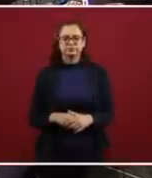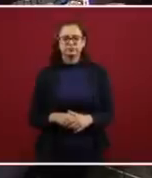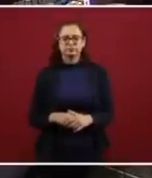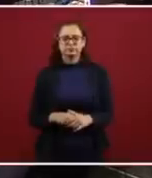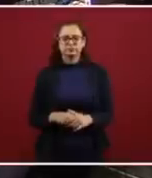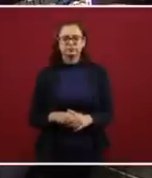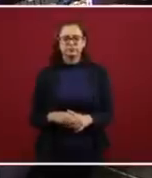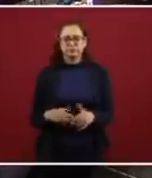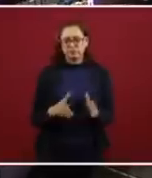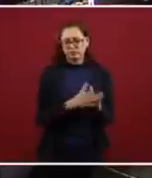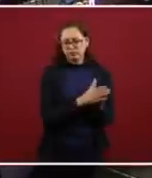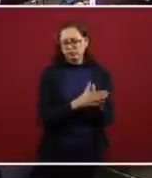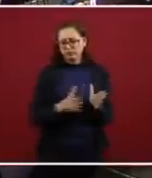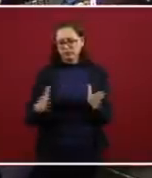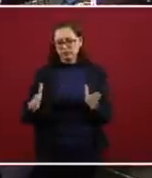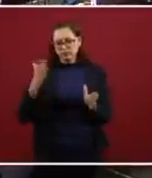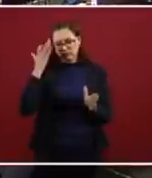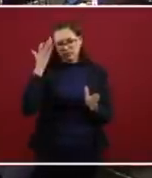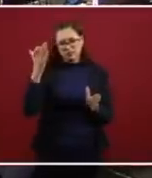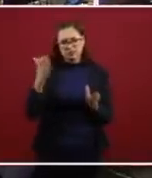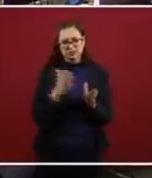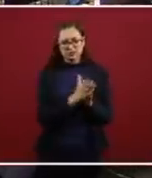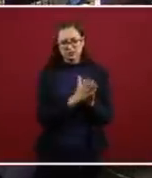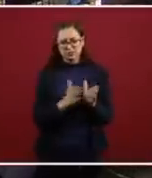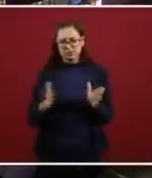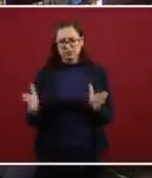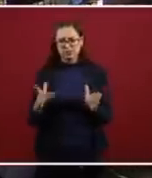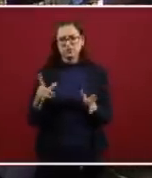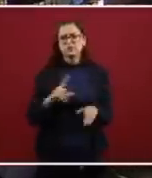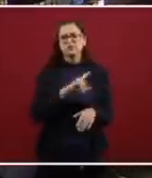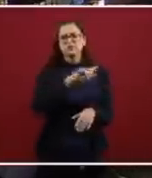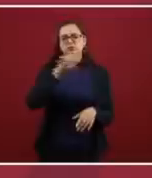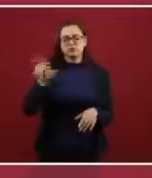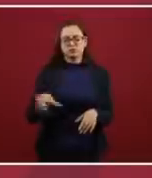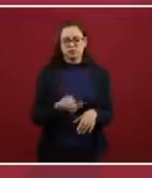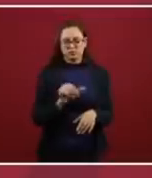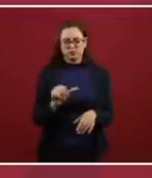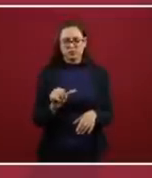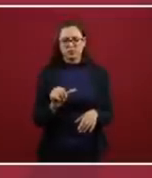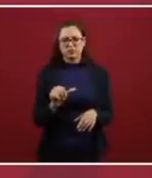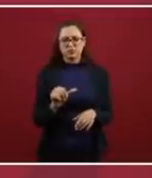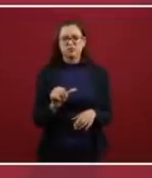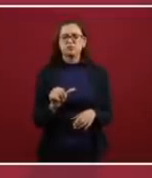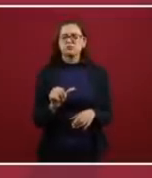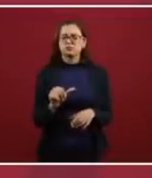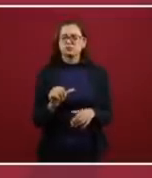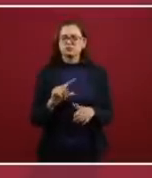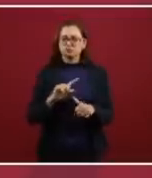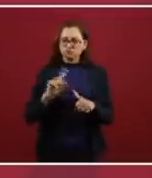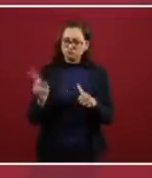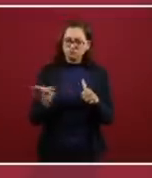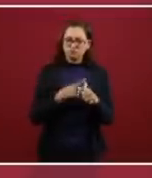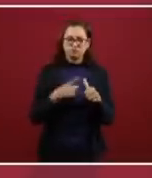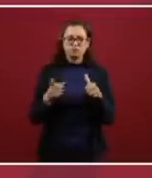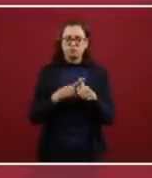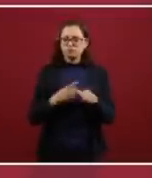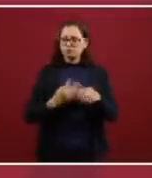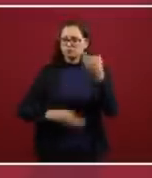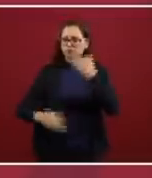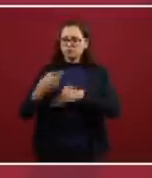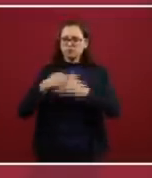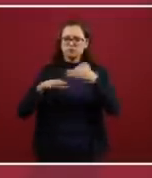esa etapa y poner por delante la democracia, la